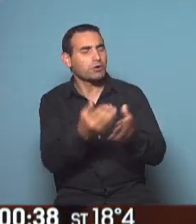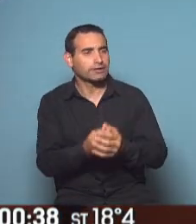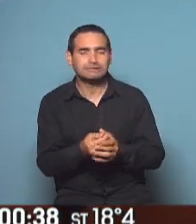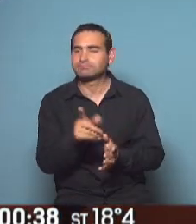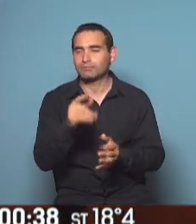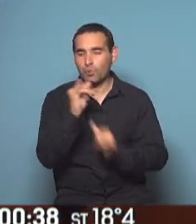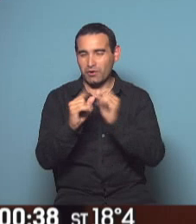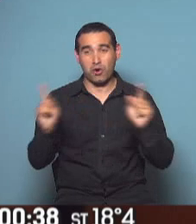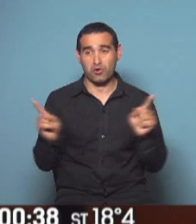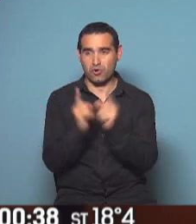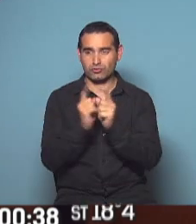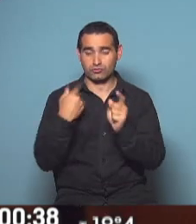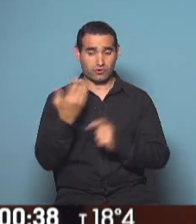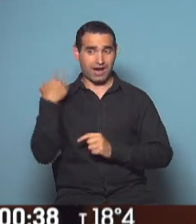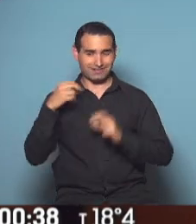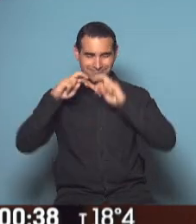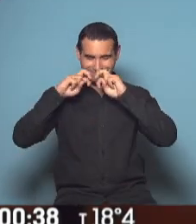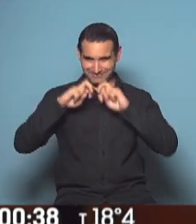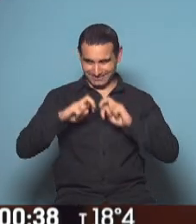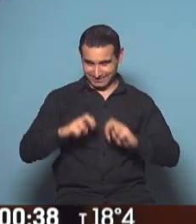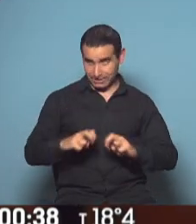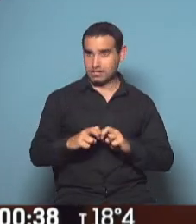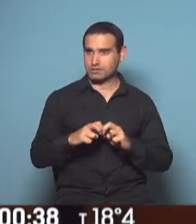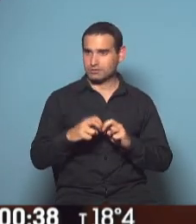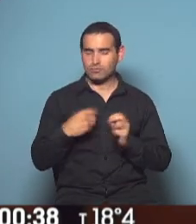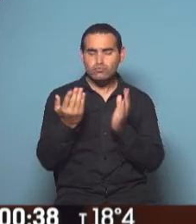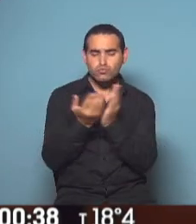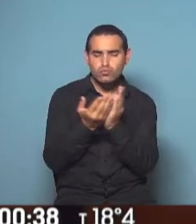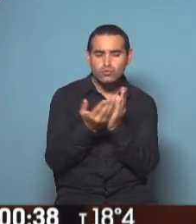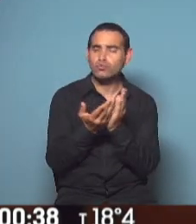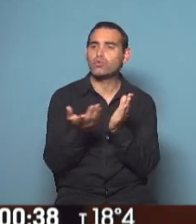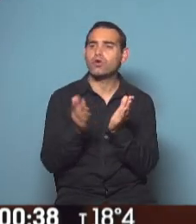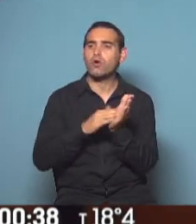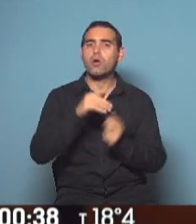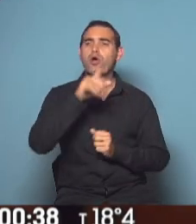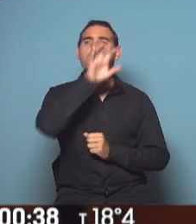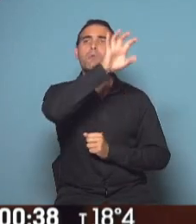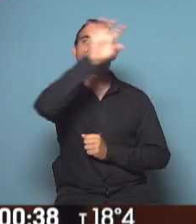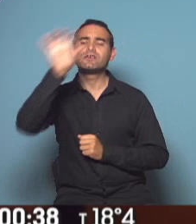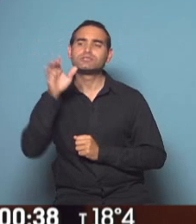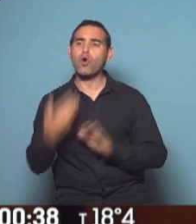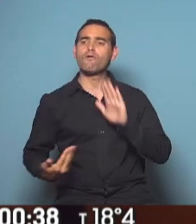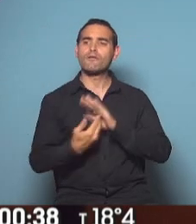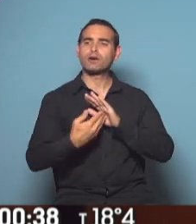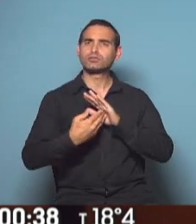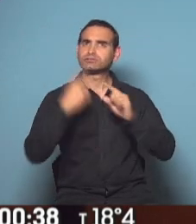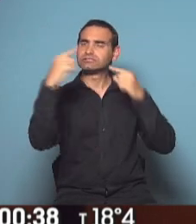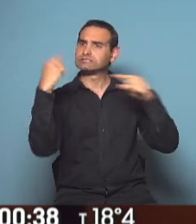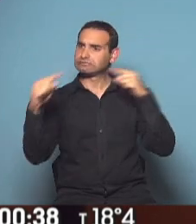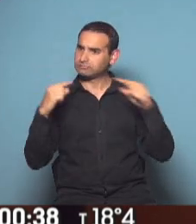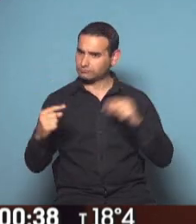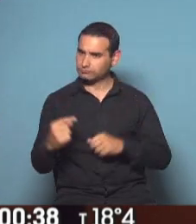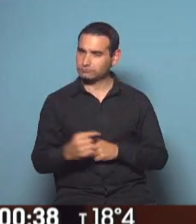hacerlo breve, mi línea de investigación académica ha sido la de estudiar democracia y autoritarismo en las provincias